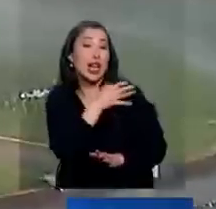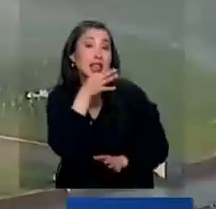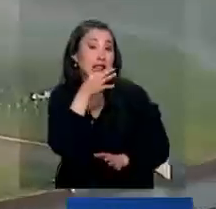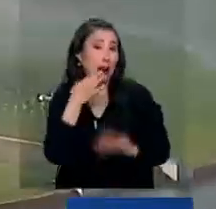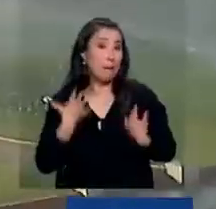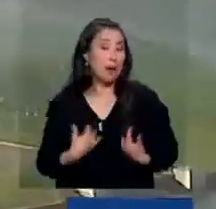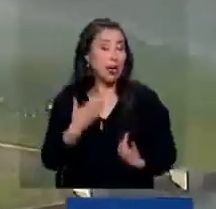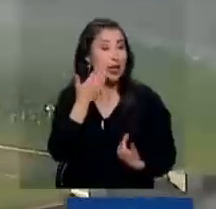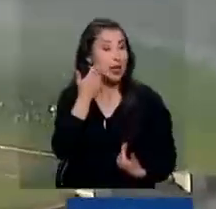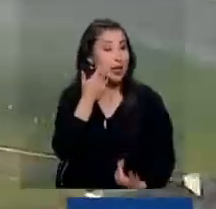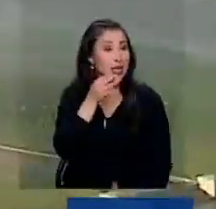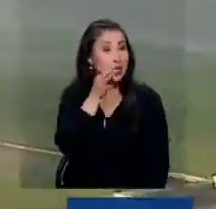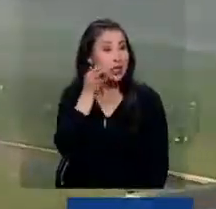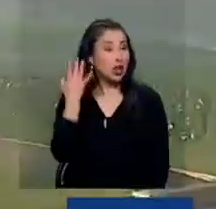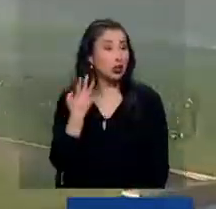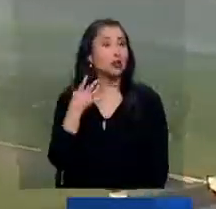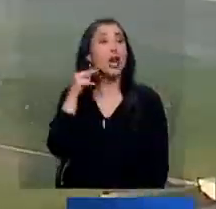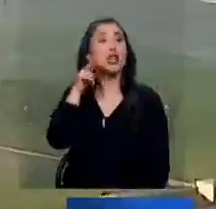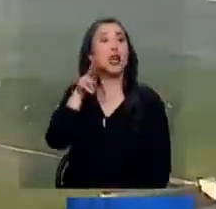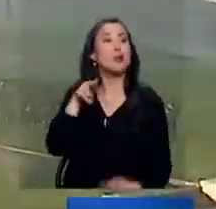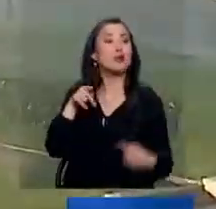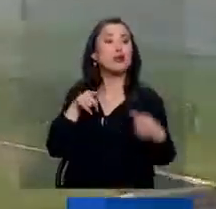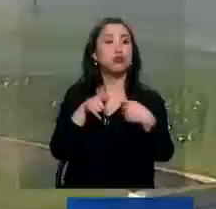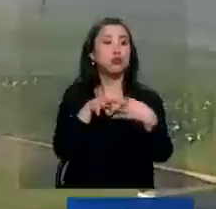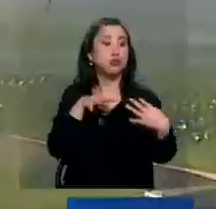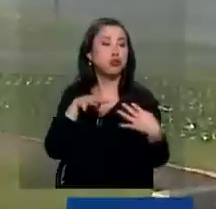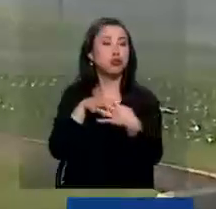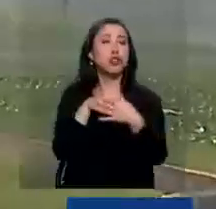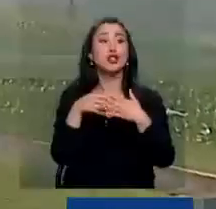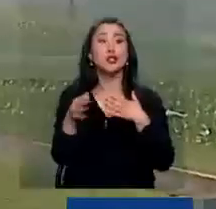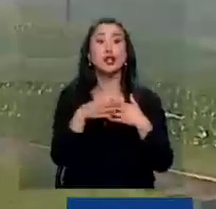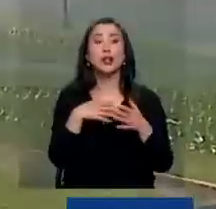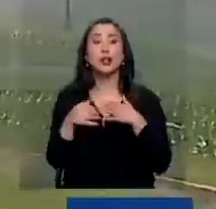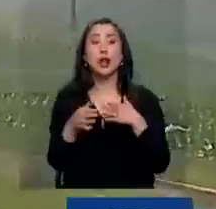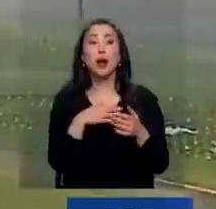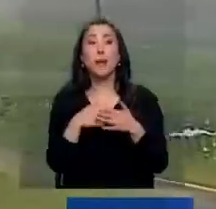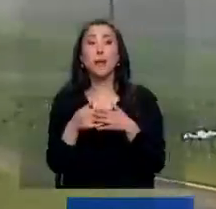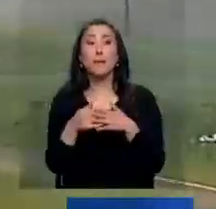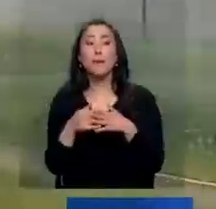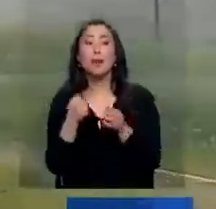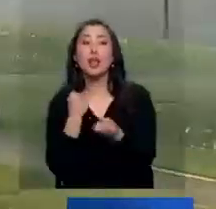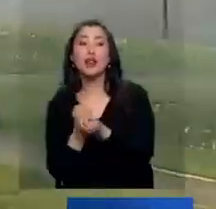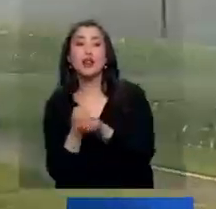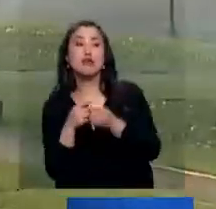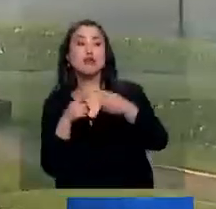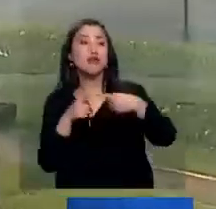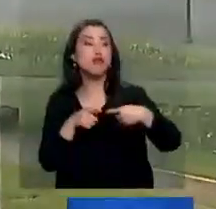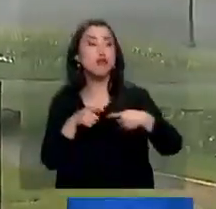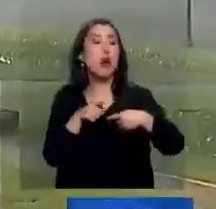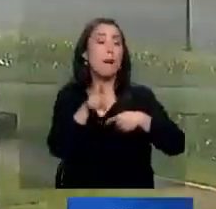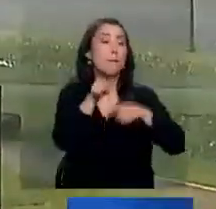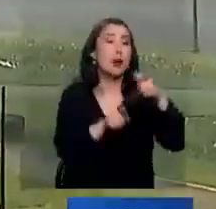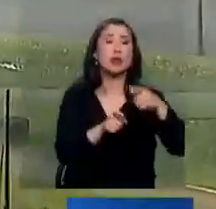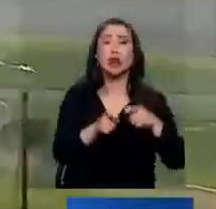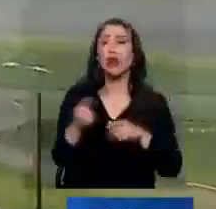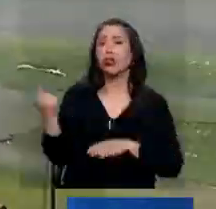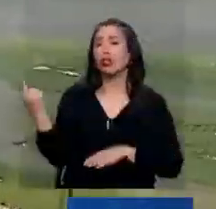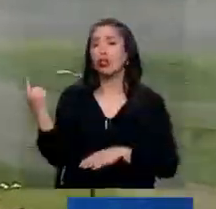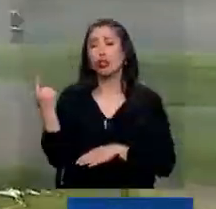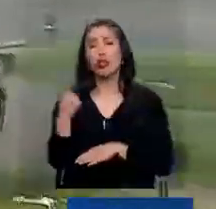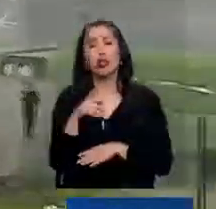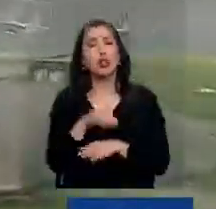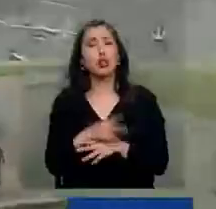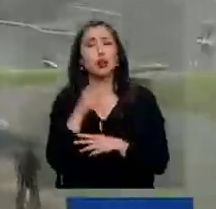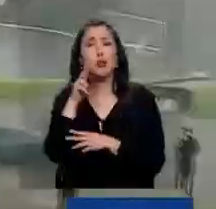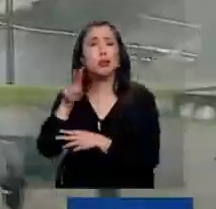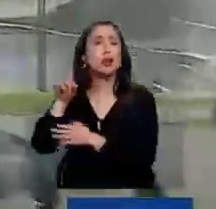continúan los desmanes, ahí están los enfrentamientos entre las fuerzas especiales con el carro lanzaguas, lo hemos visto durante toda la tarde en este punto neurálgico